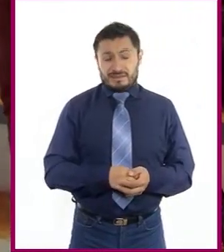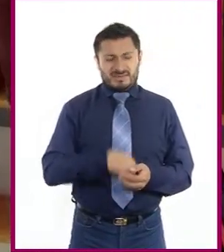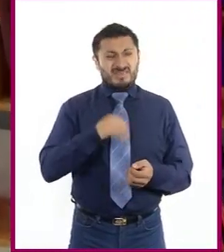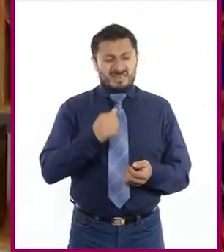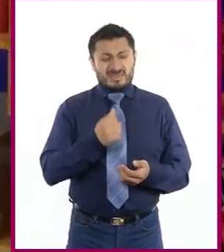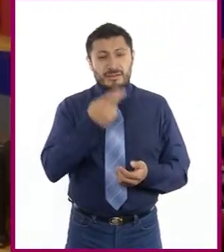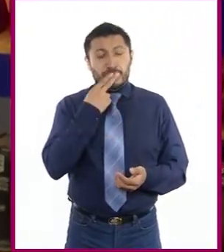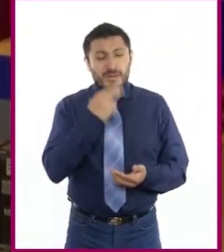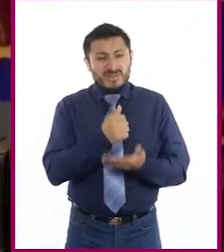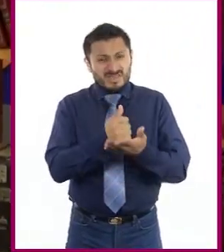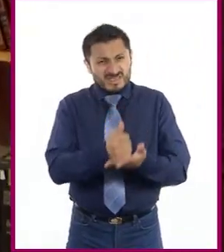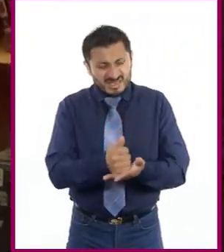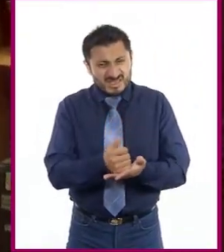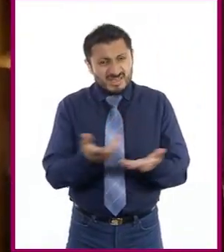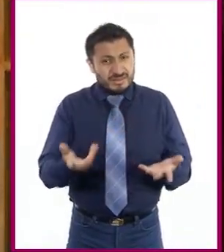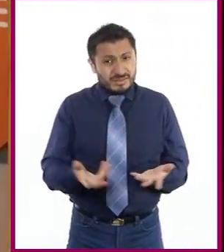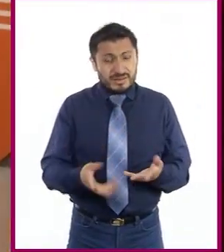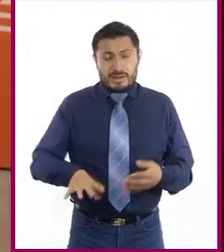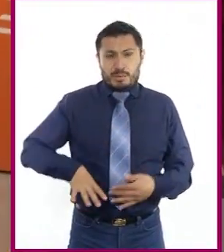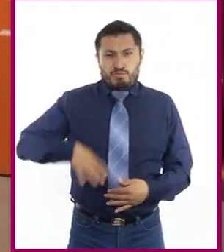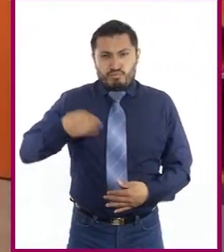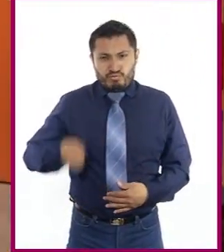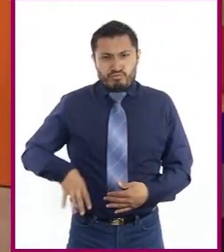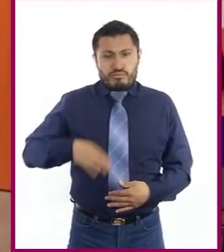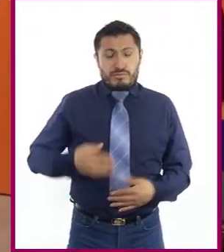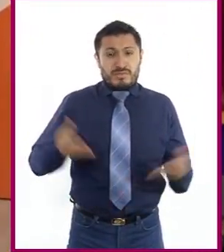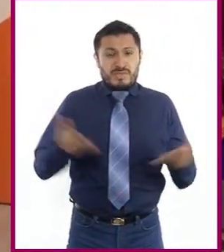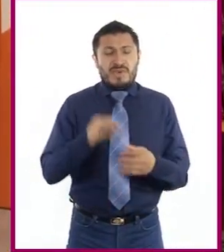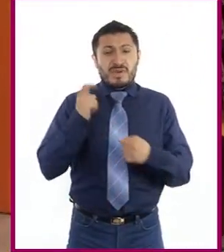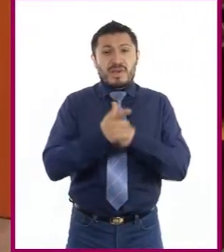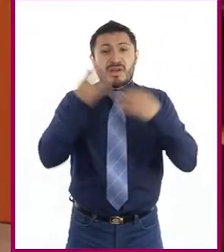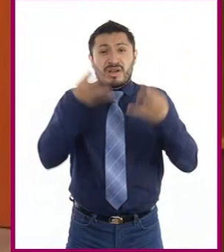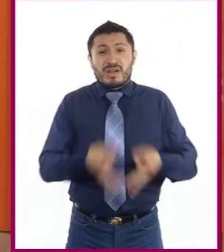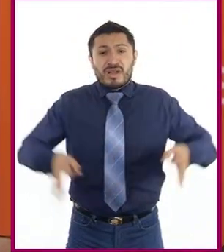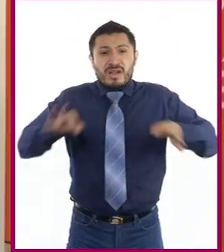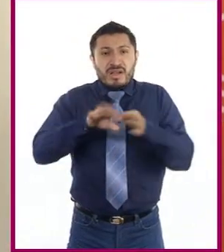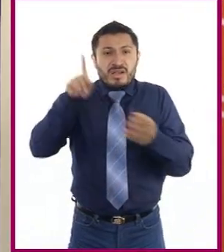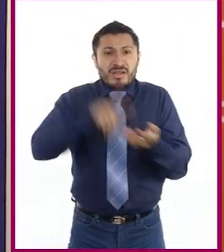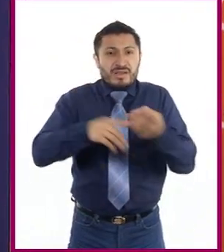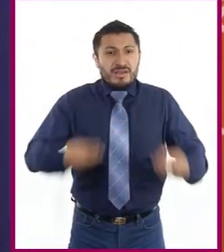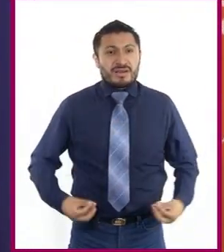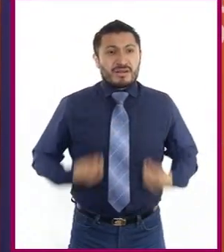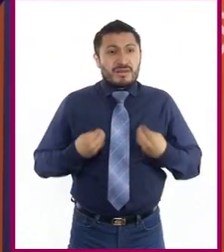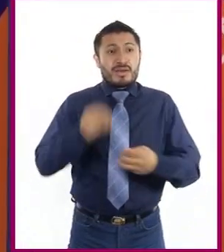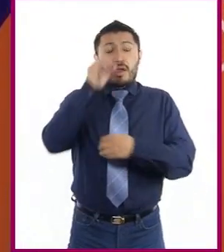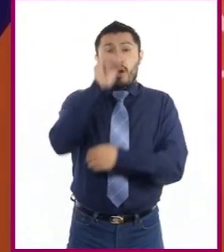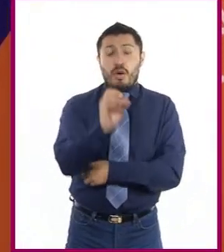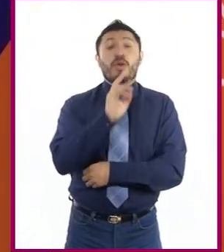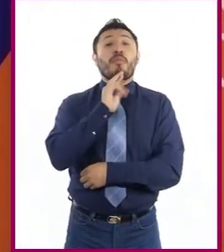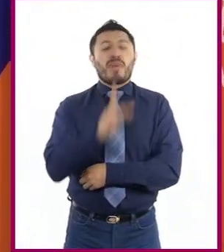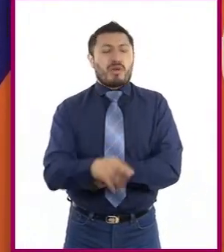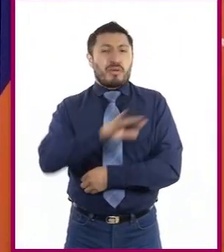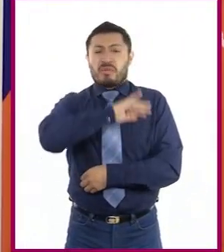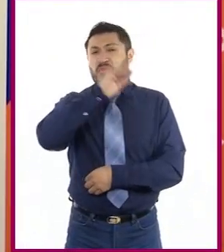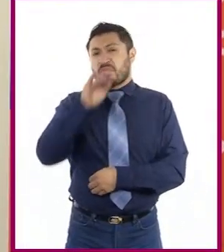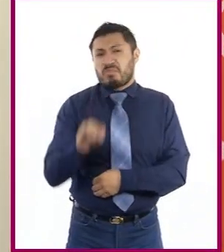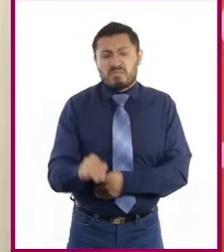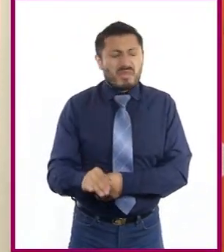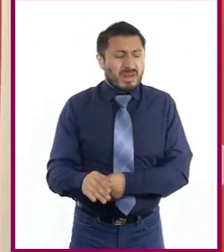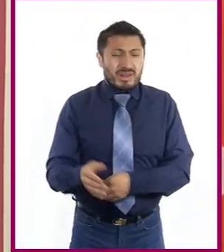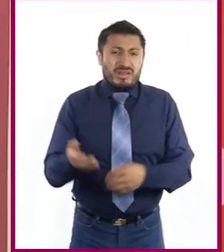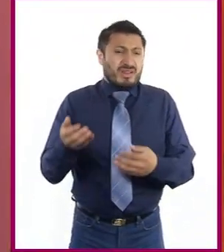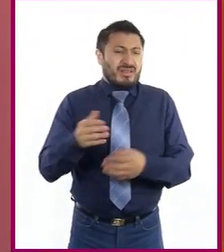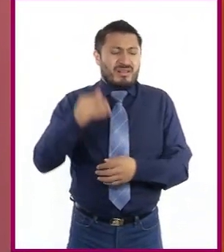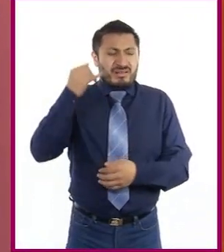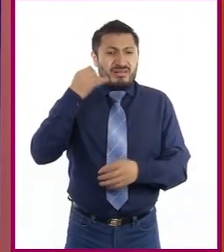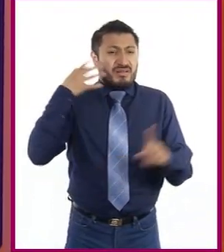algo esforzarse por hacer algo importante en la vida o es mejor existir sin pretensiones y morir con